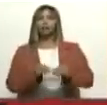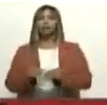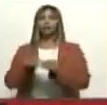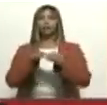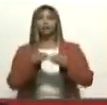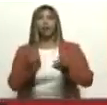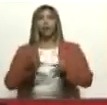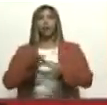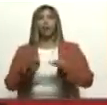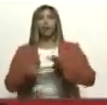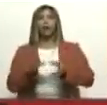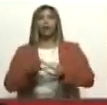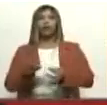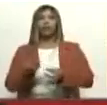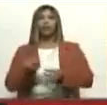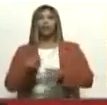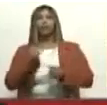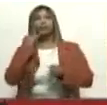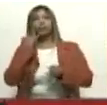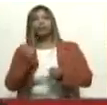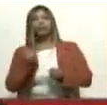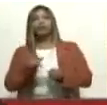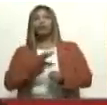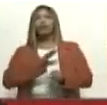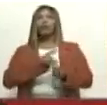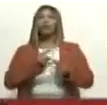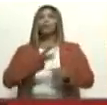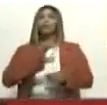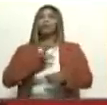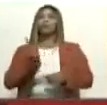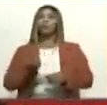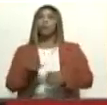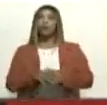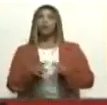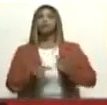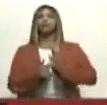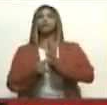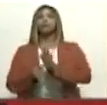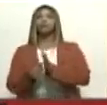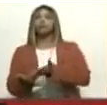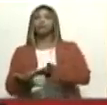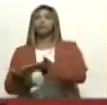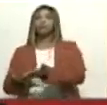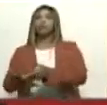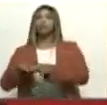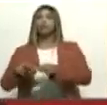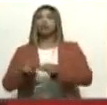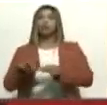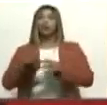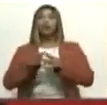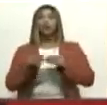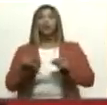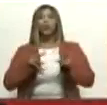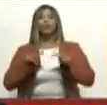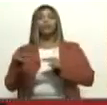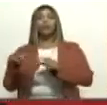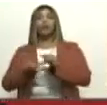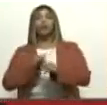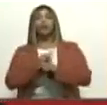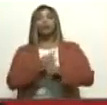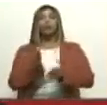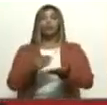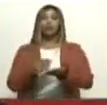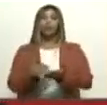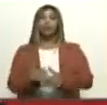en Venezuela, se crean con idiosincrasia venezolana y se le presentan a los niños. Eso está presente en todas las ferias internacionales del